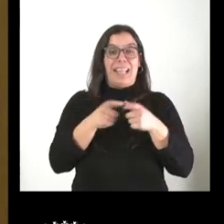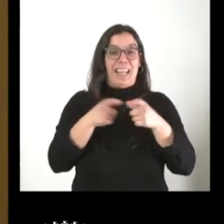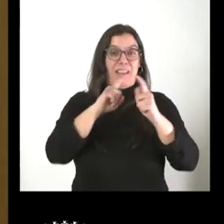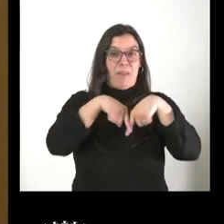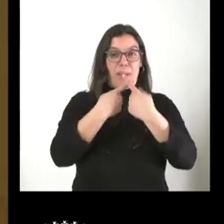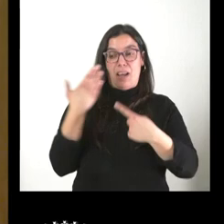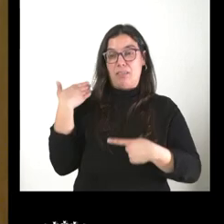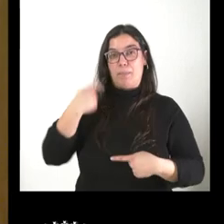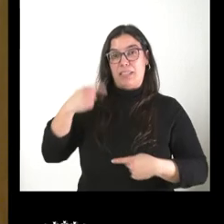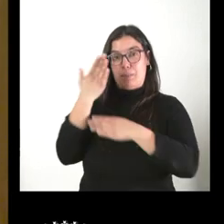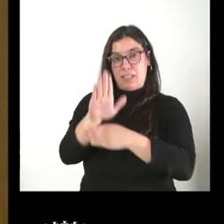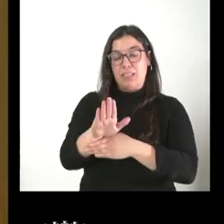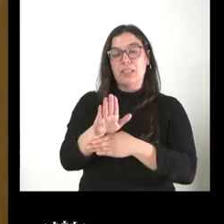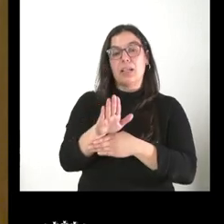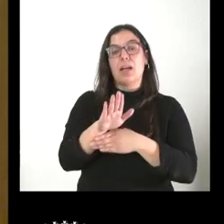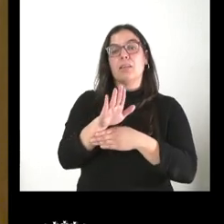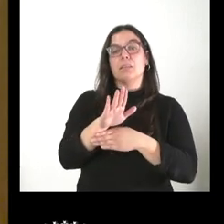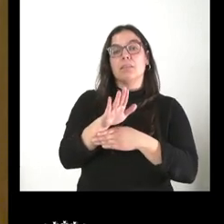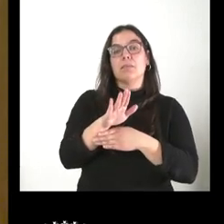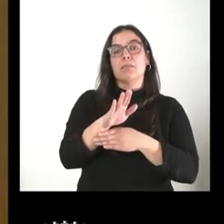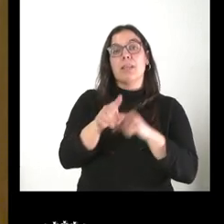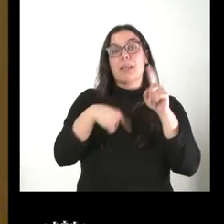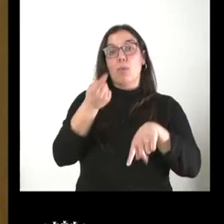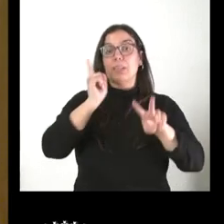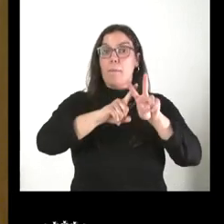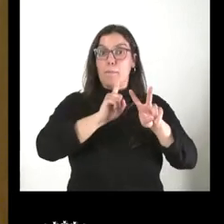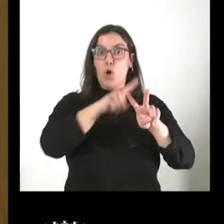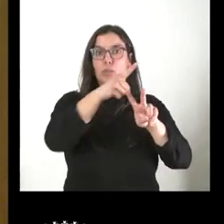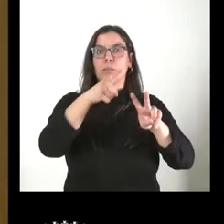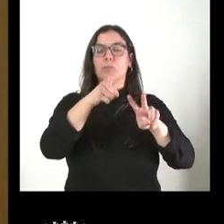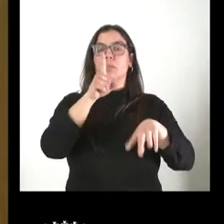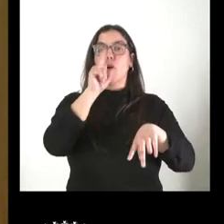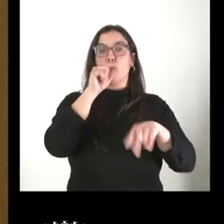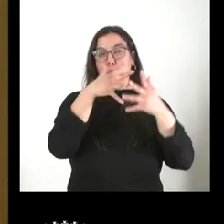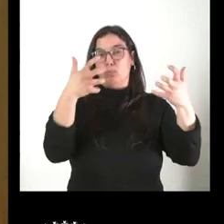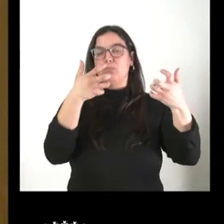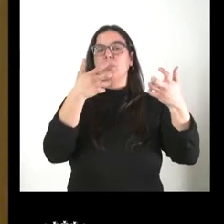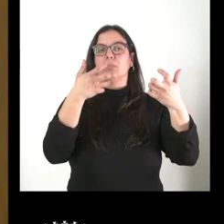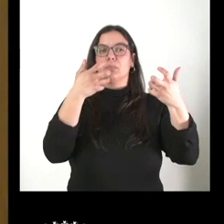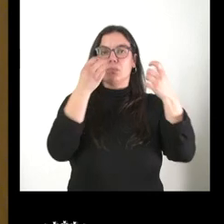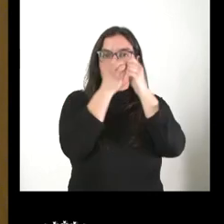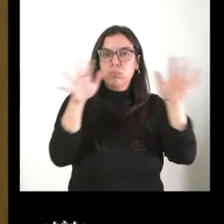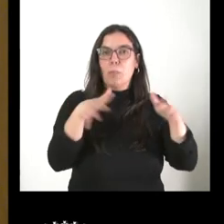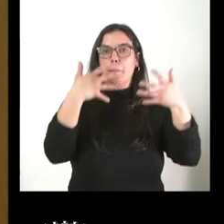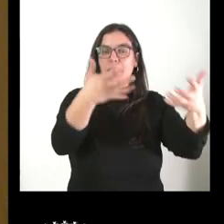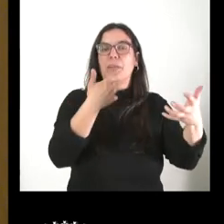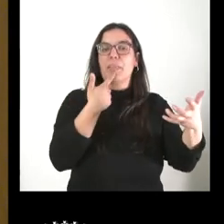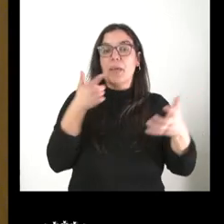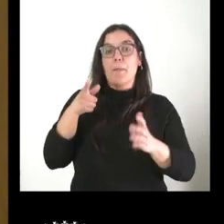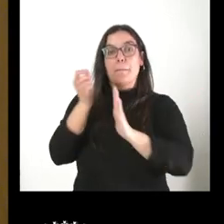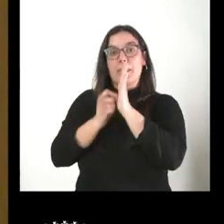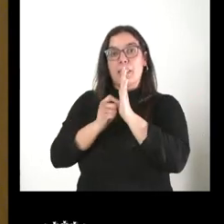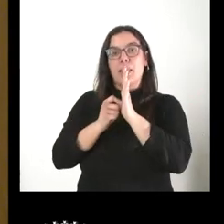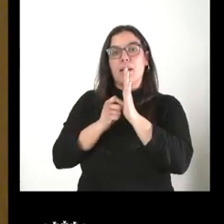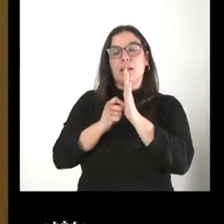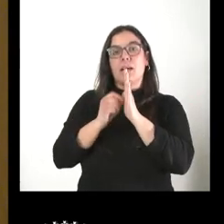presidente vox publicó un mensaje en redes sociales en el que decía que esa medida se había aprobado